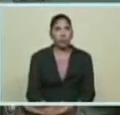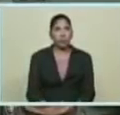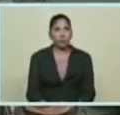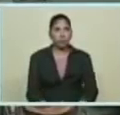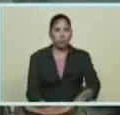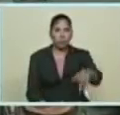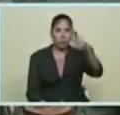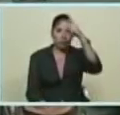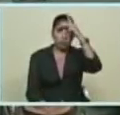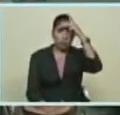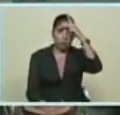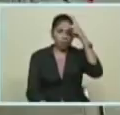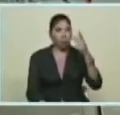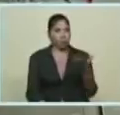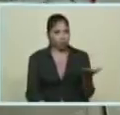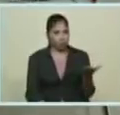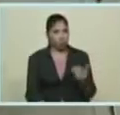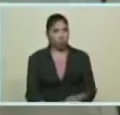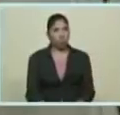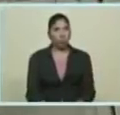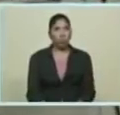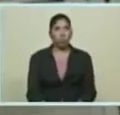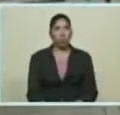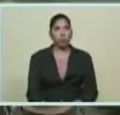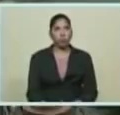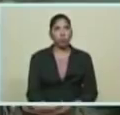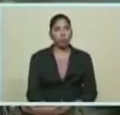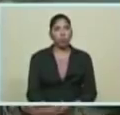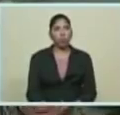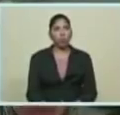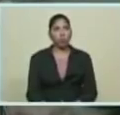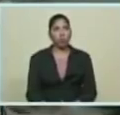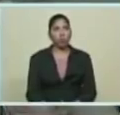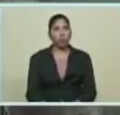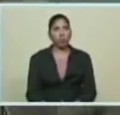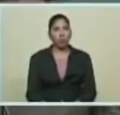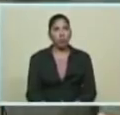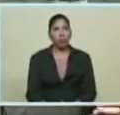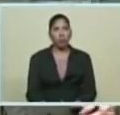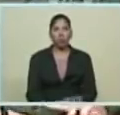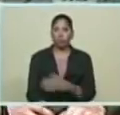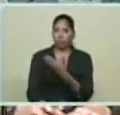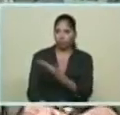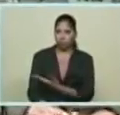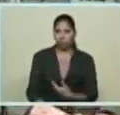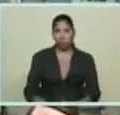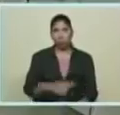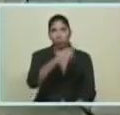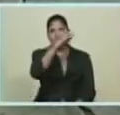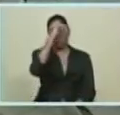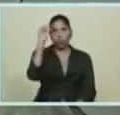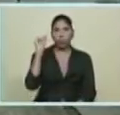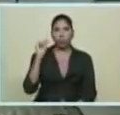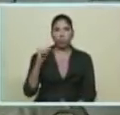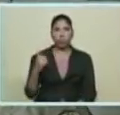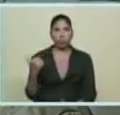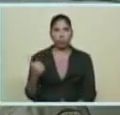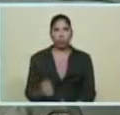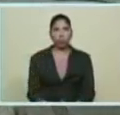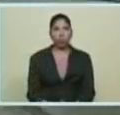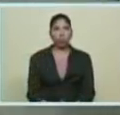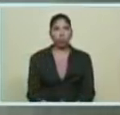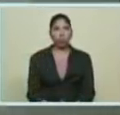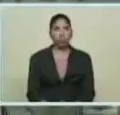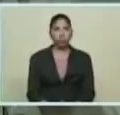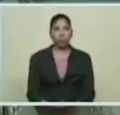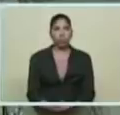El Aissami, compañero vicepresidente de Soberanía Política, general en jefe, Vladimir Padrino,